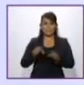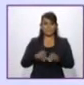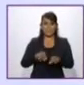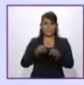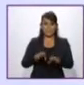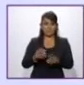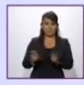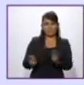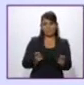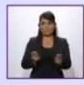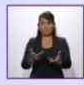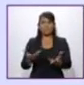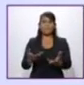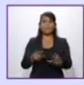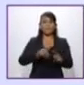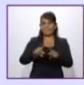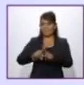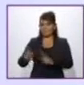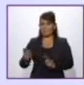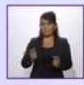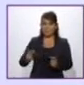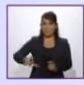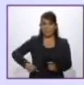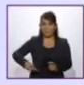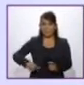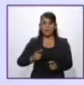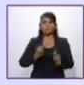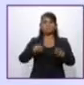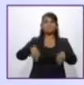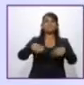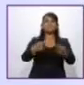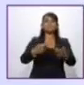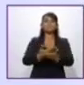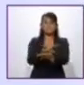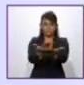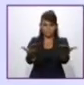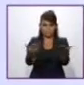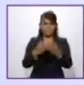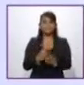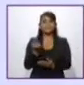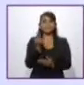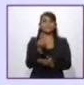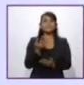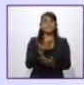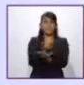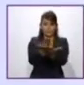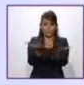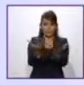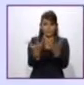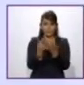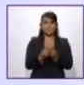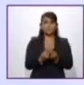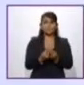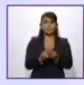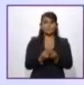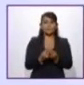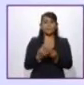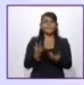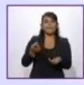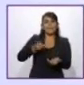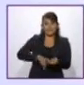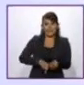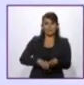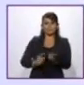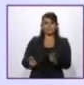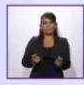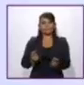administración pública. El gobernador no lo puede resolver todo. Necesitamos de ti, ciudadano y ciudadana, dentro de la administración